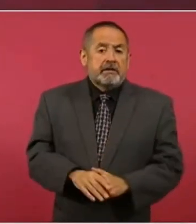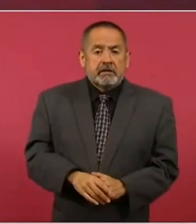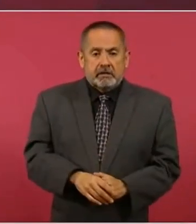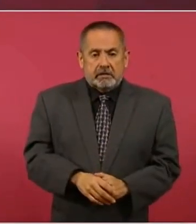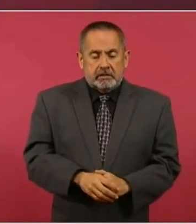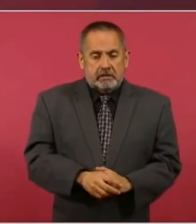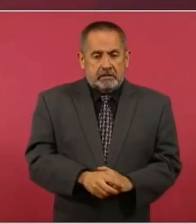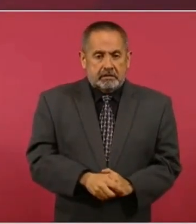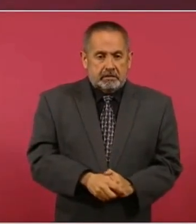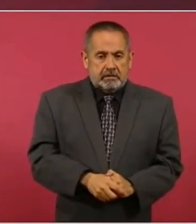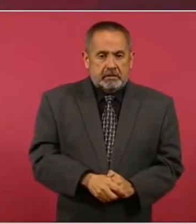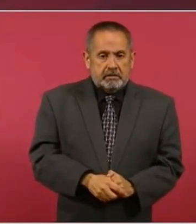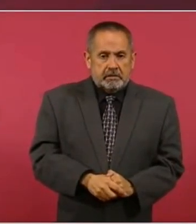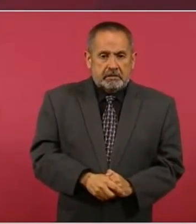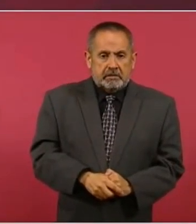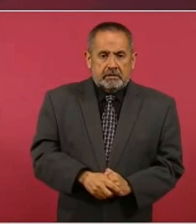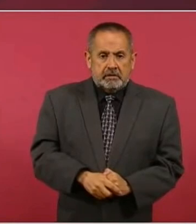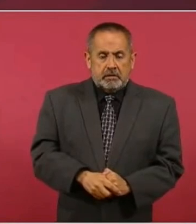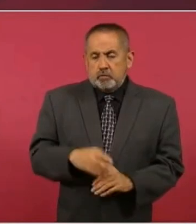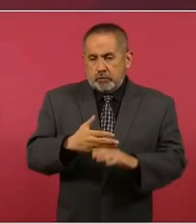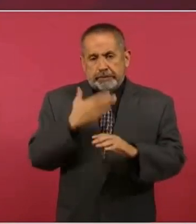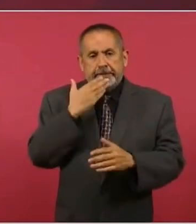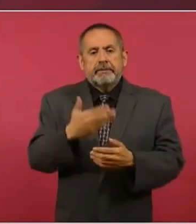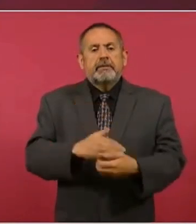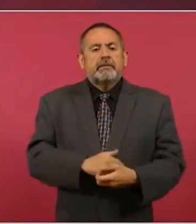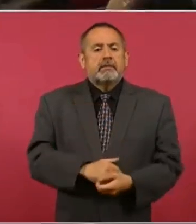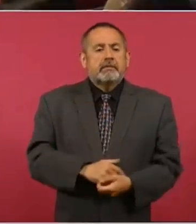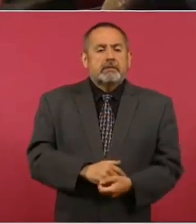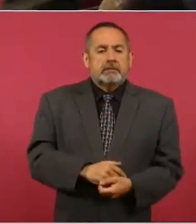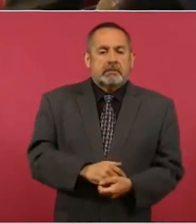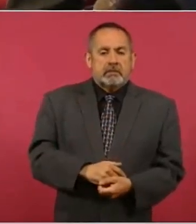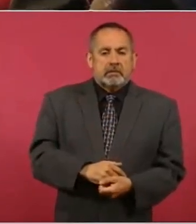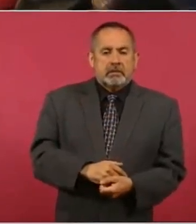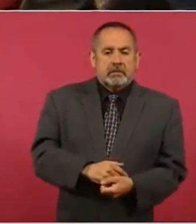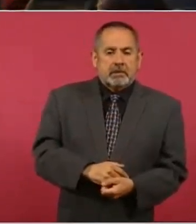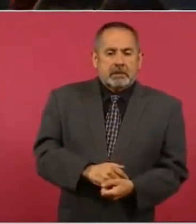Muy bien. Y finalmente, señor presidente,